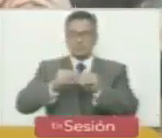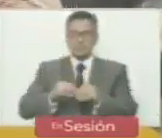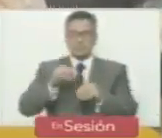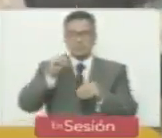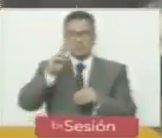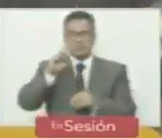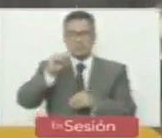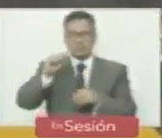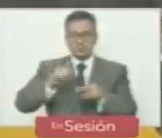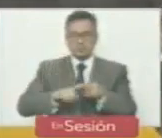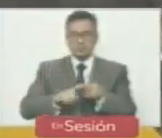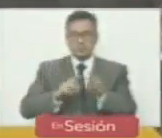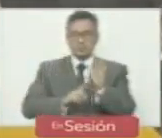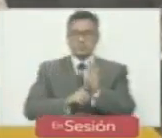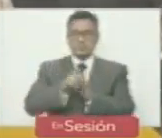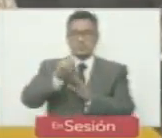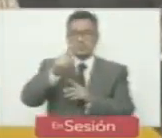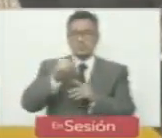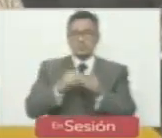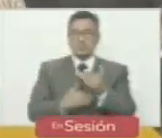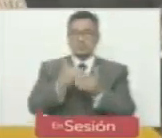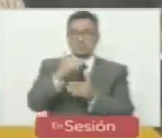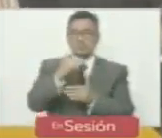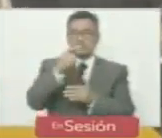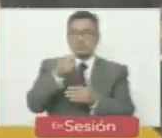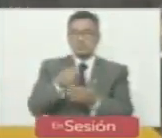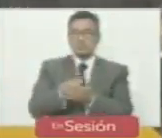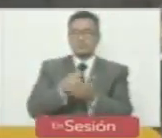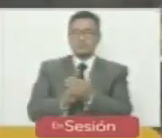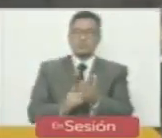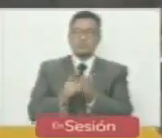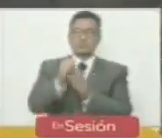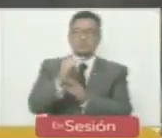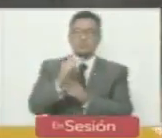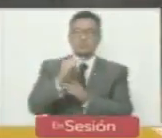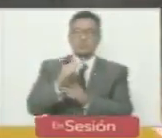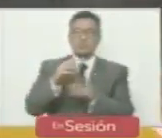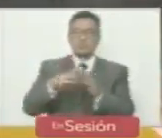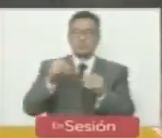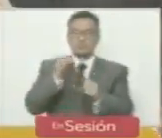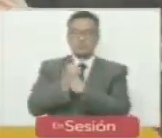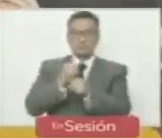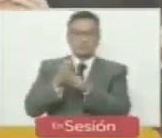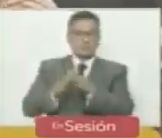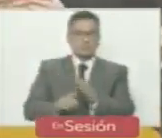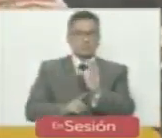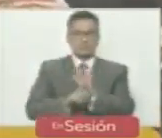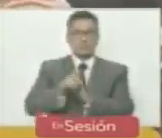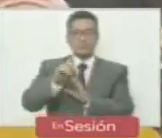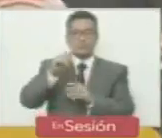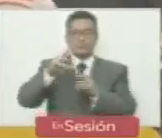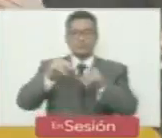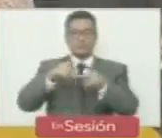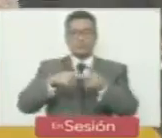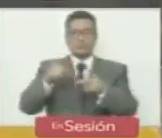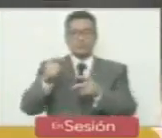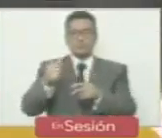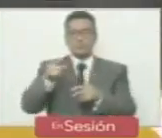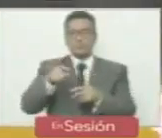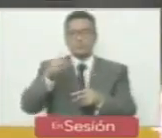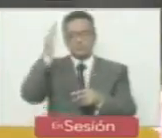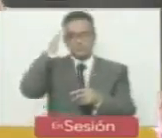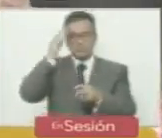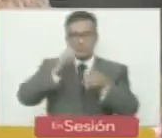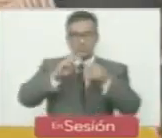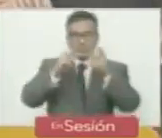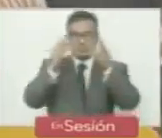son cuando aumentan los bienes de capital, aumenta el desempleo y aumenta la externalización de costos. El que sabe de